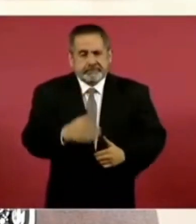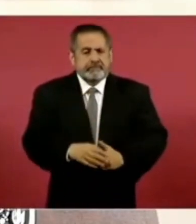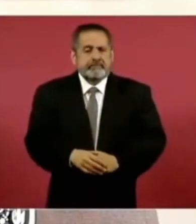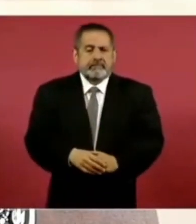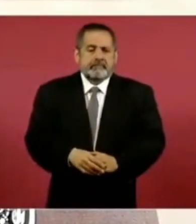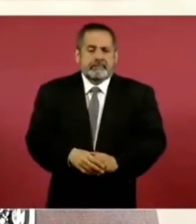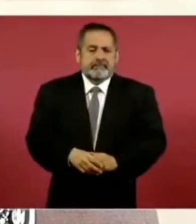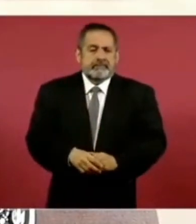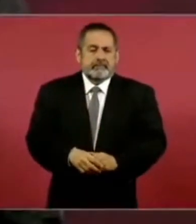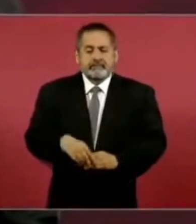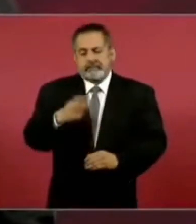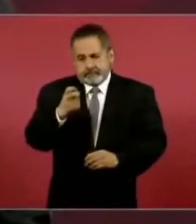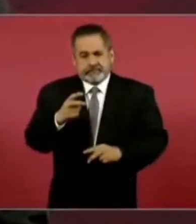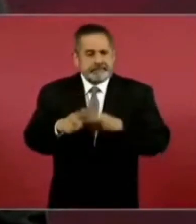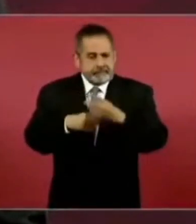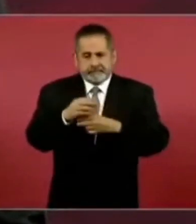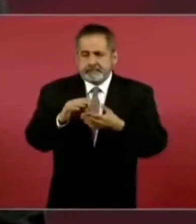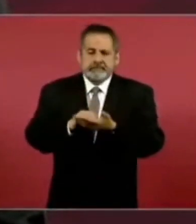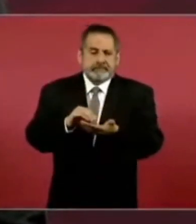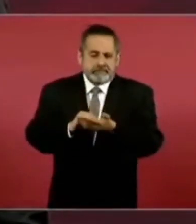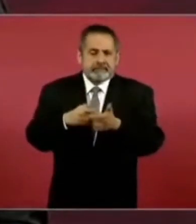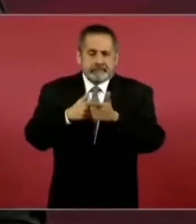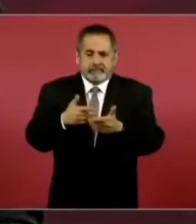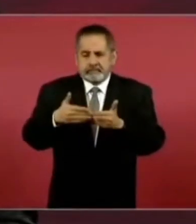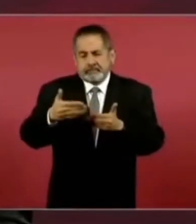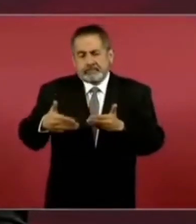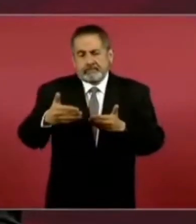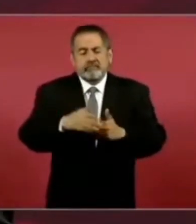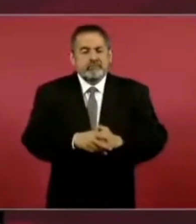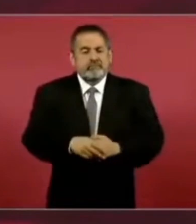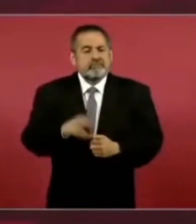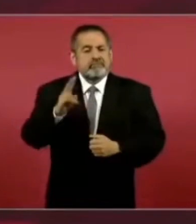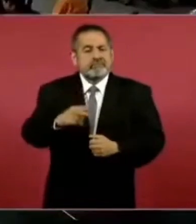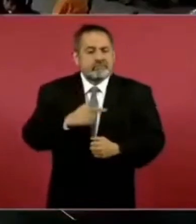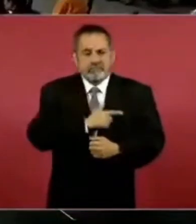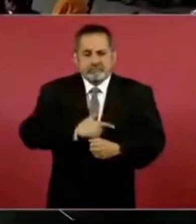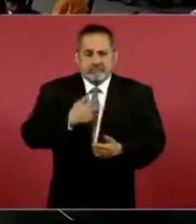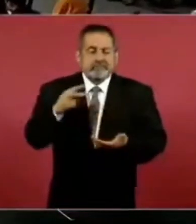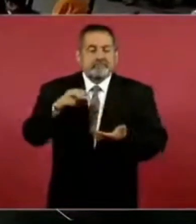Y así vamos a continuar. Bueno, y nos da mucho gusto estar aquí. Mañana